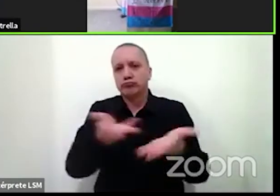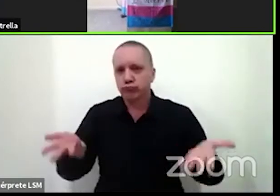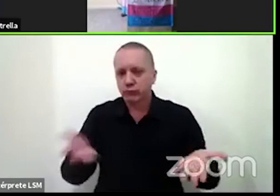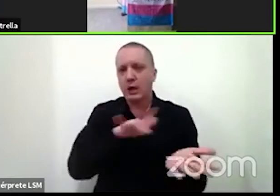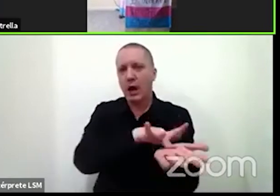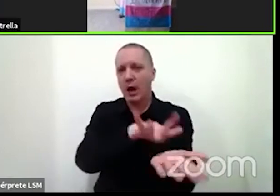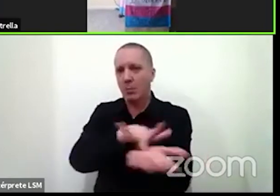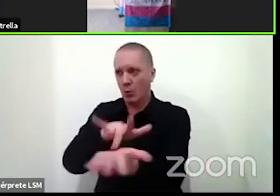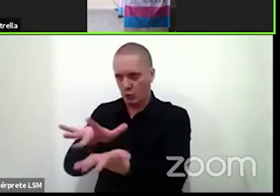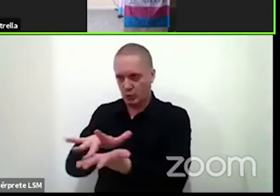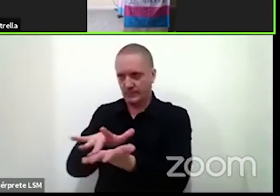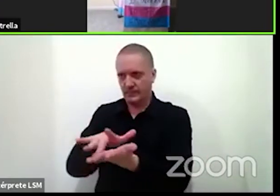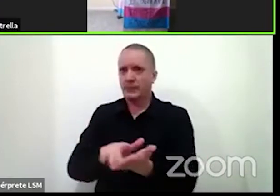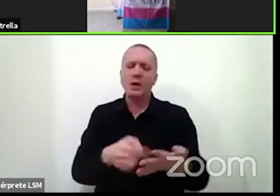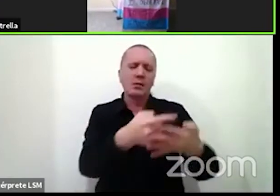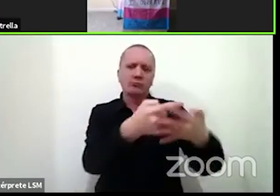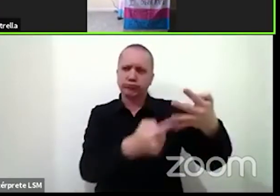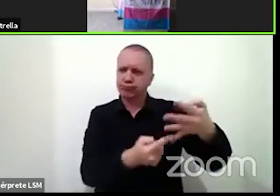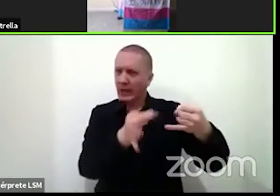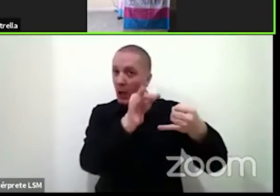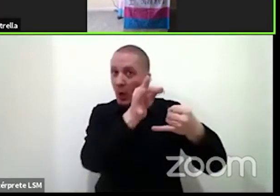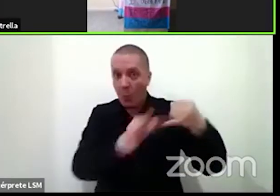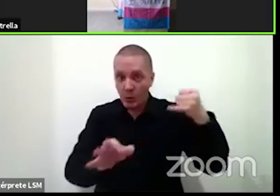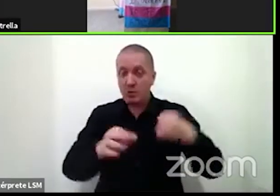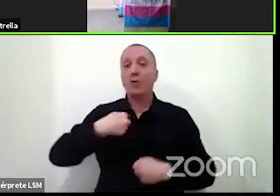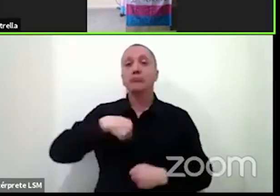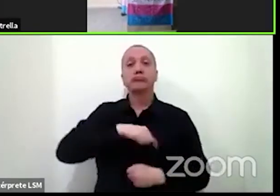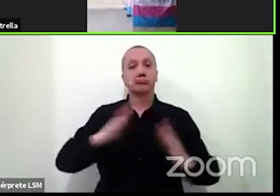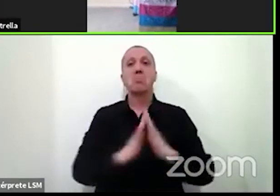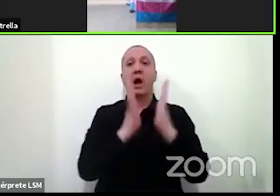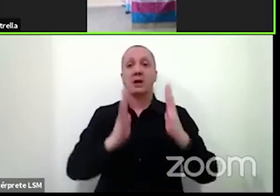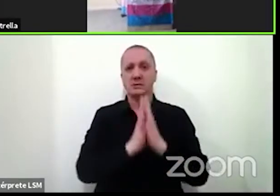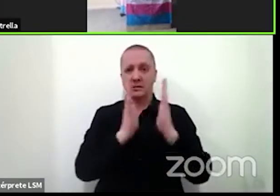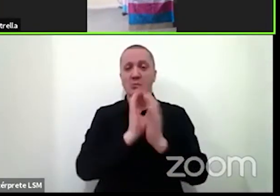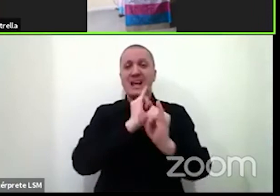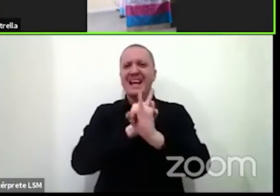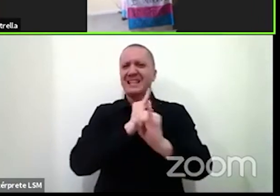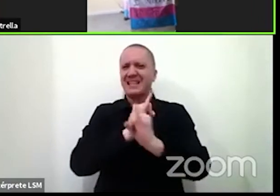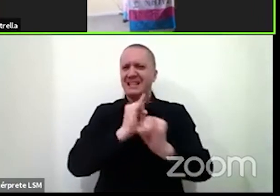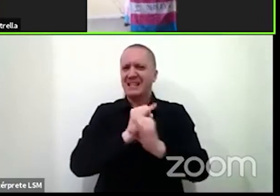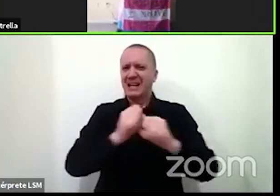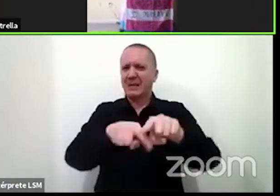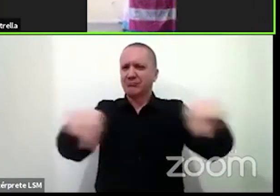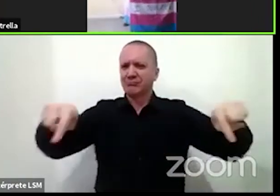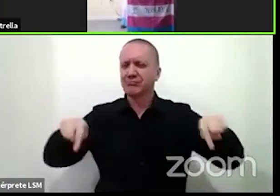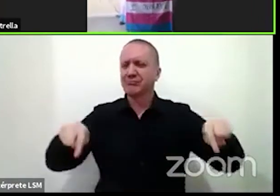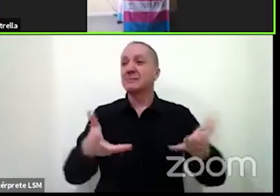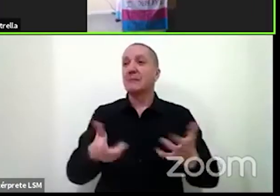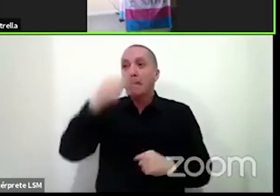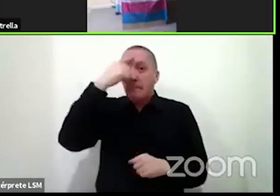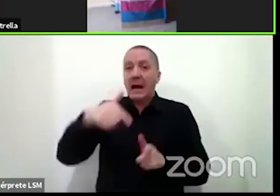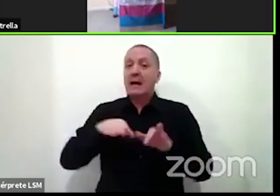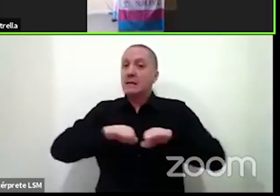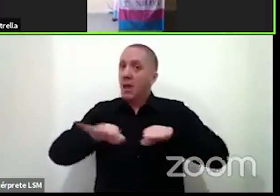Y por último, estamos participando en plataformas virtuales para continuar con nuestro trabajo de alcance